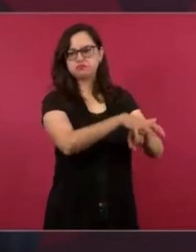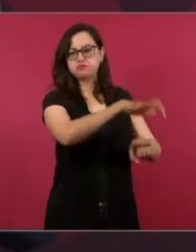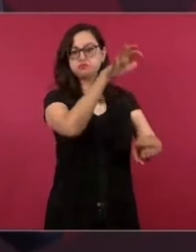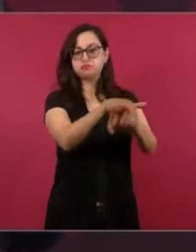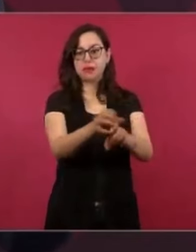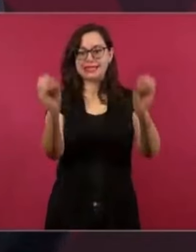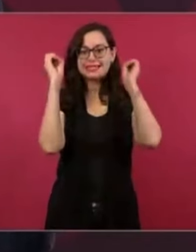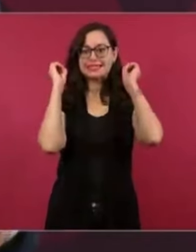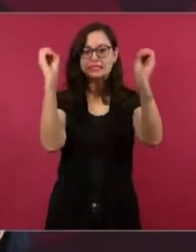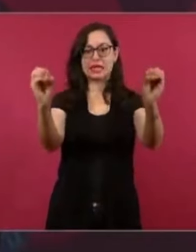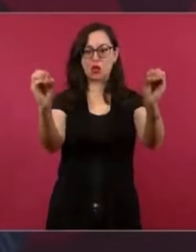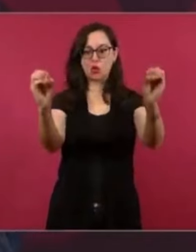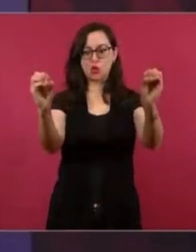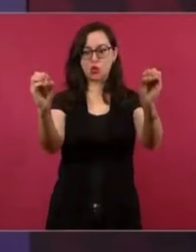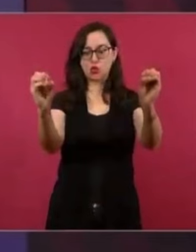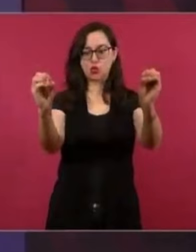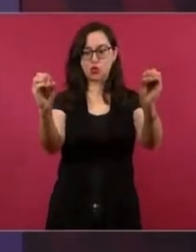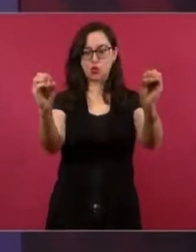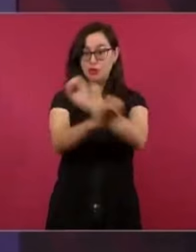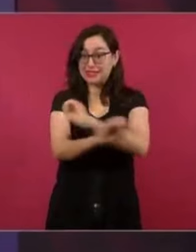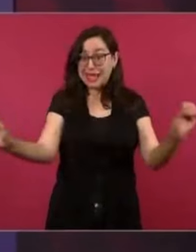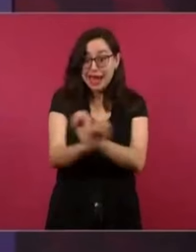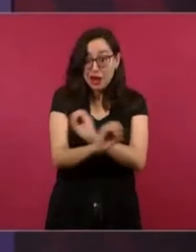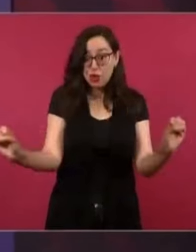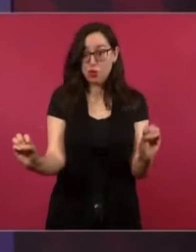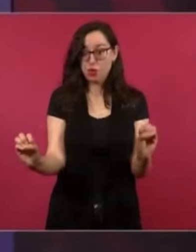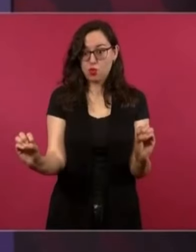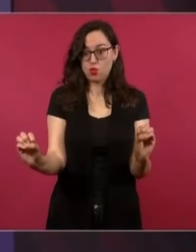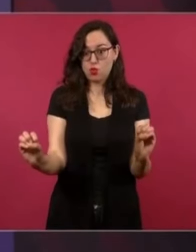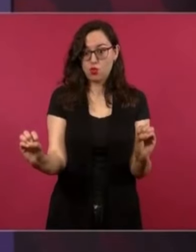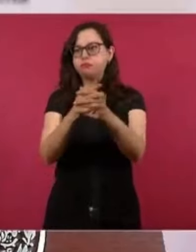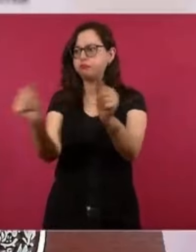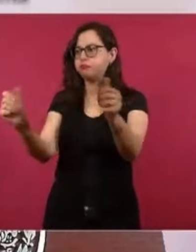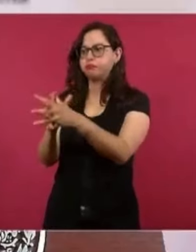Sin una masacre, sin desaparecidos,